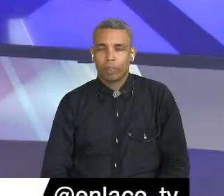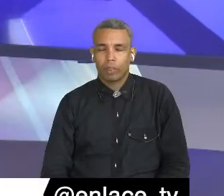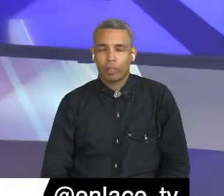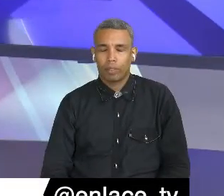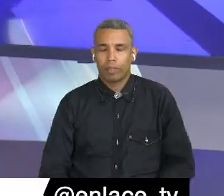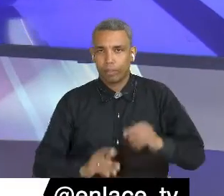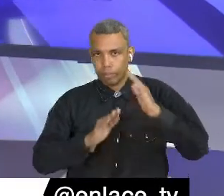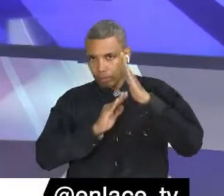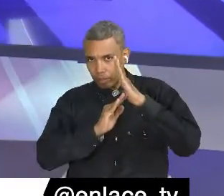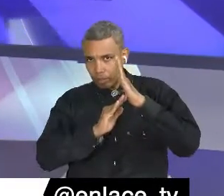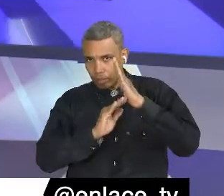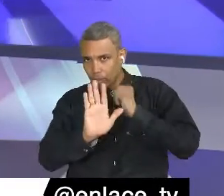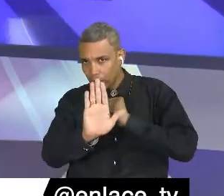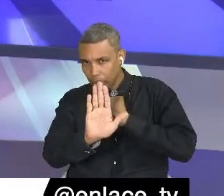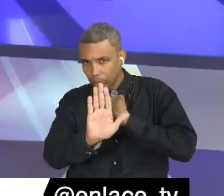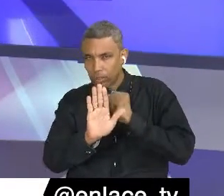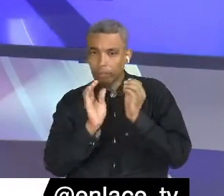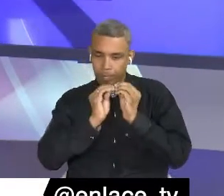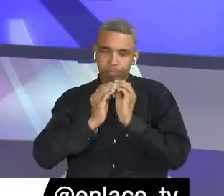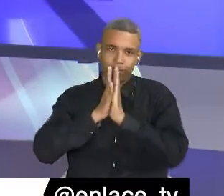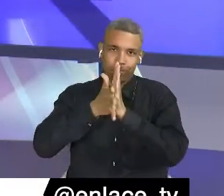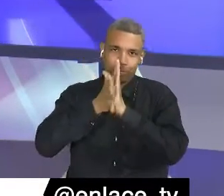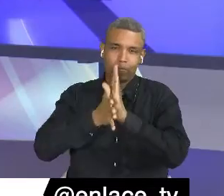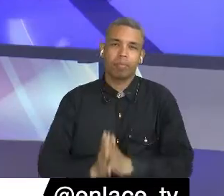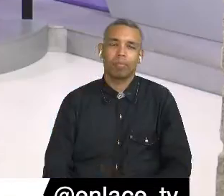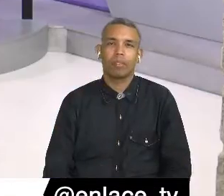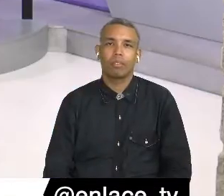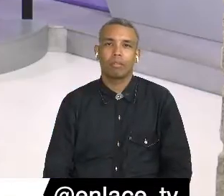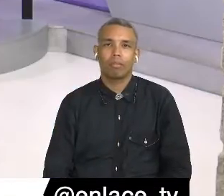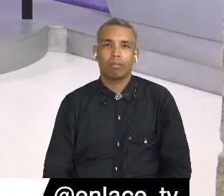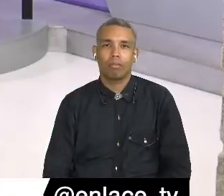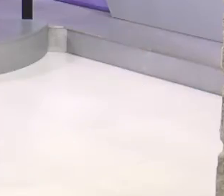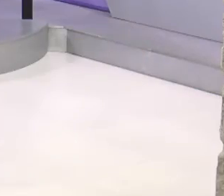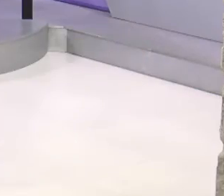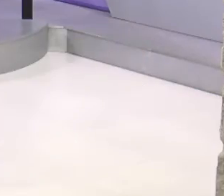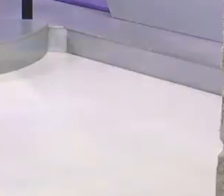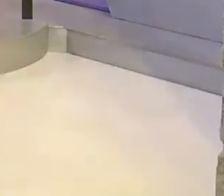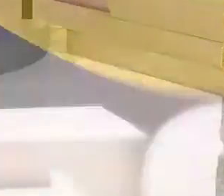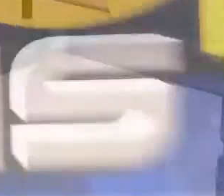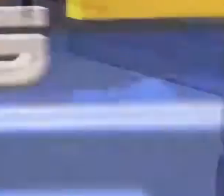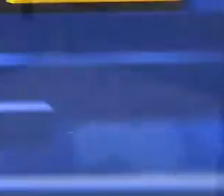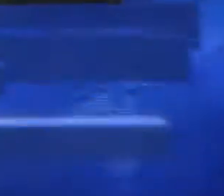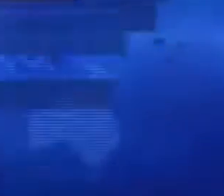Hacemos una pausa en Enlace Noticias. Ya regresamos con más de lo que usted quiere ver.